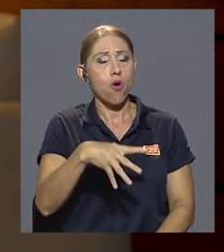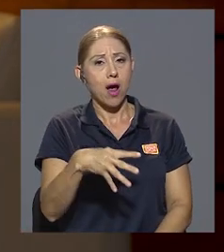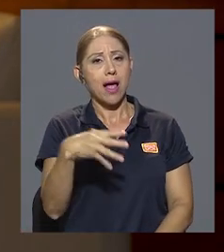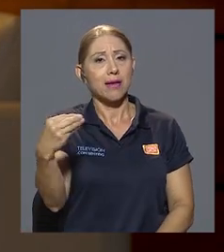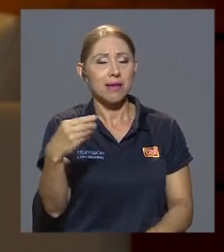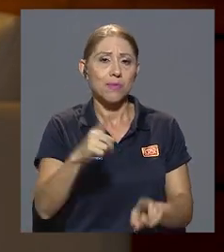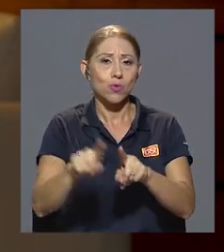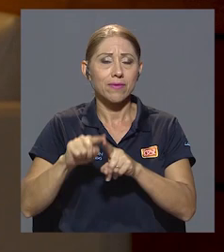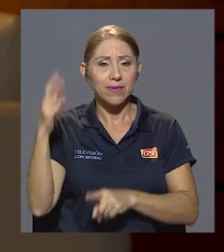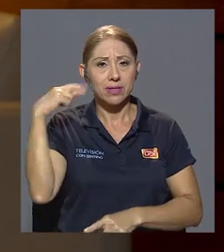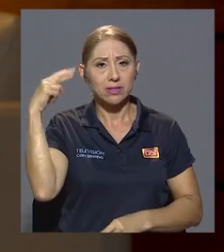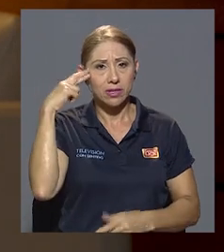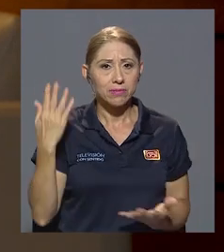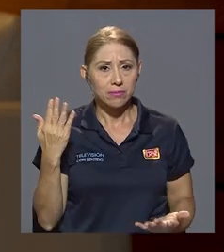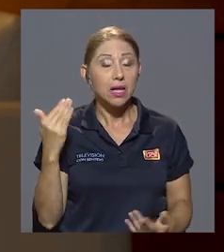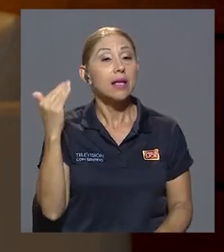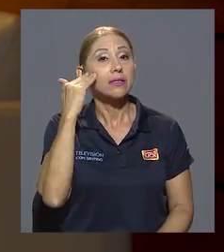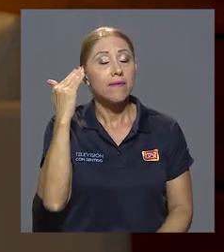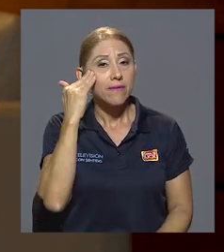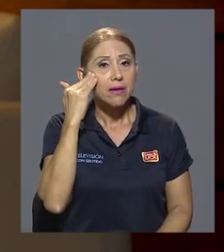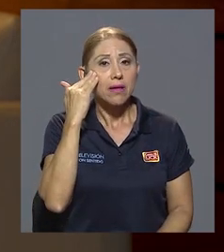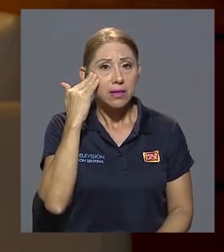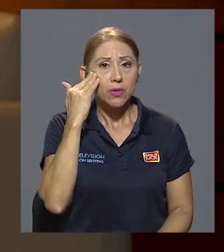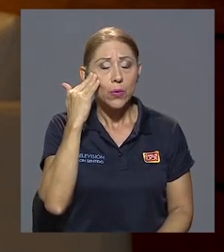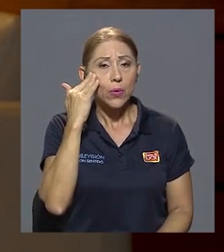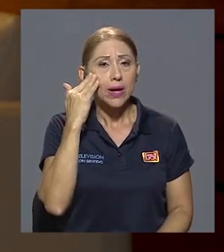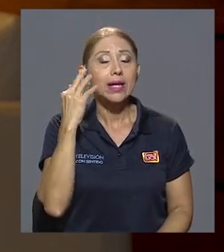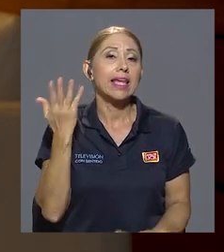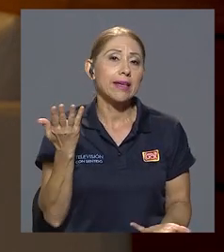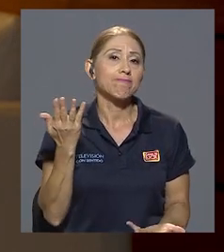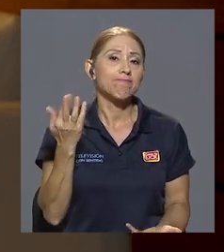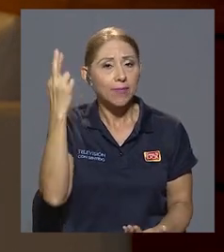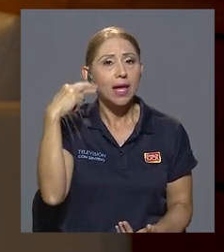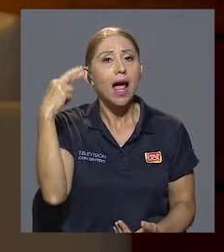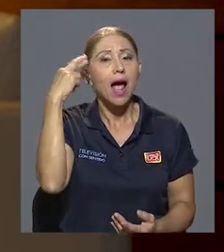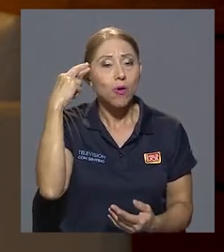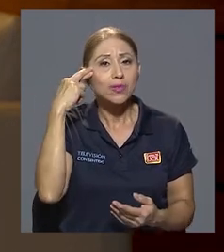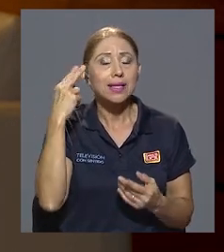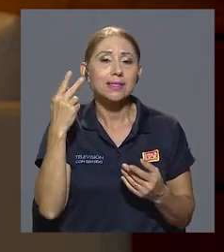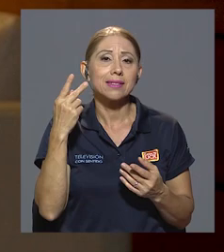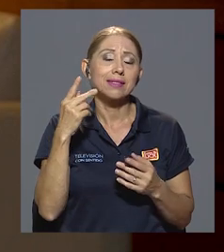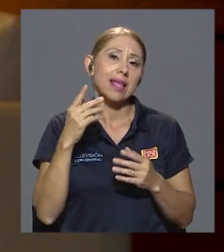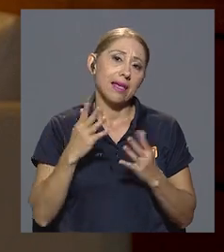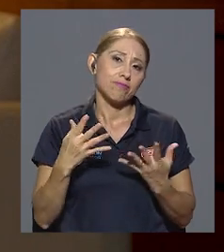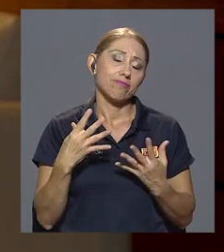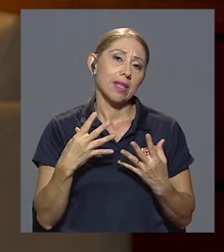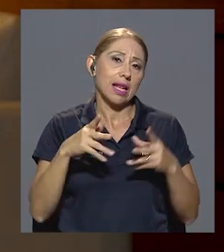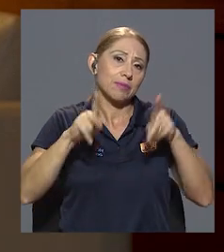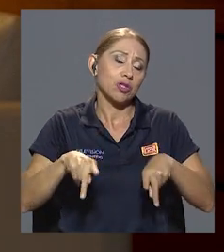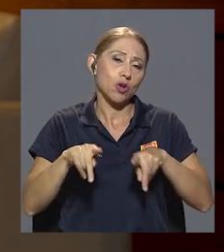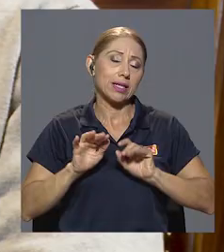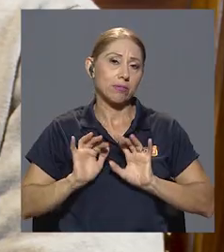una u otra razón a migrar sabiendo que las causas de la migración también son